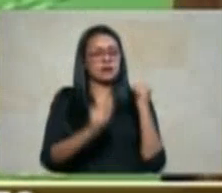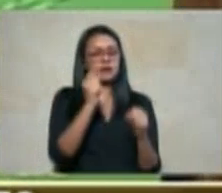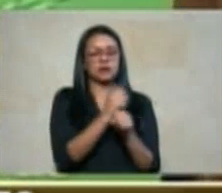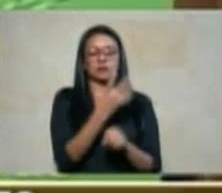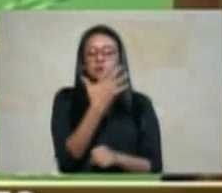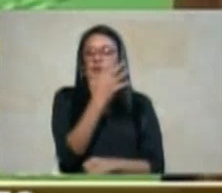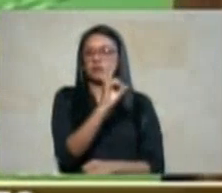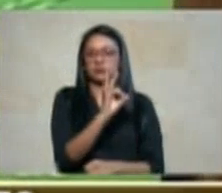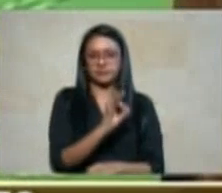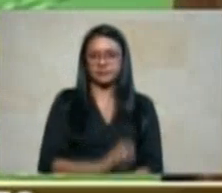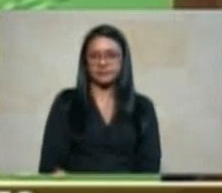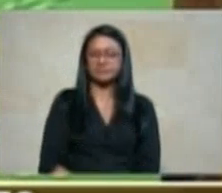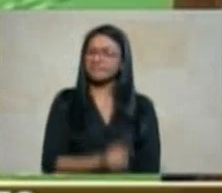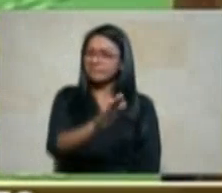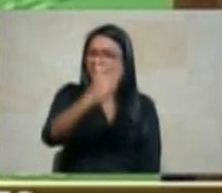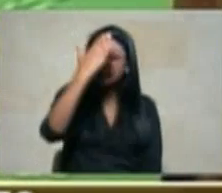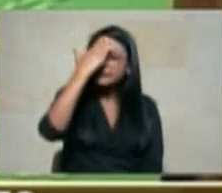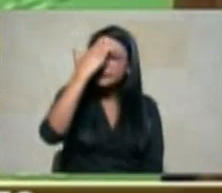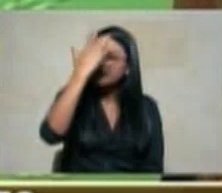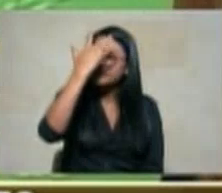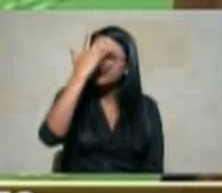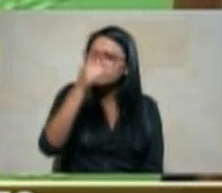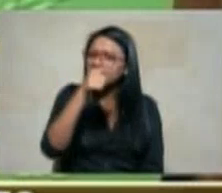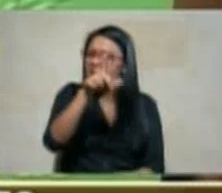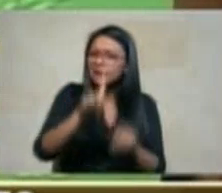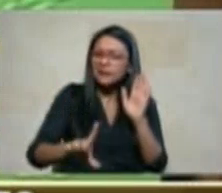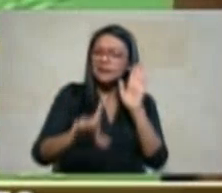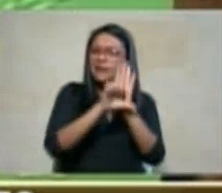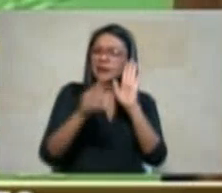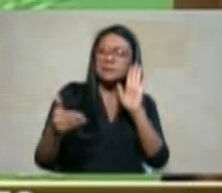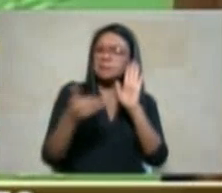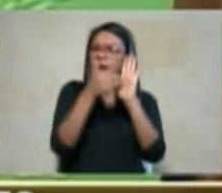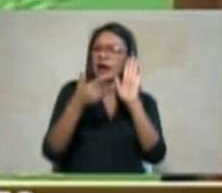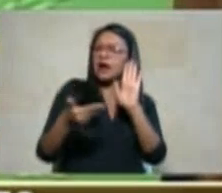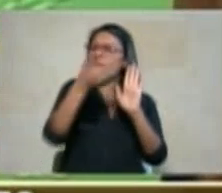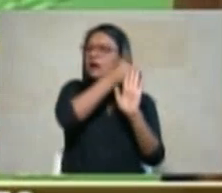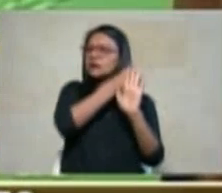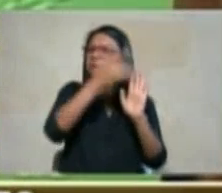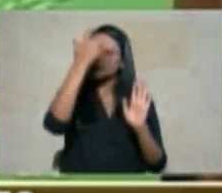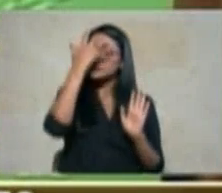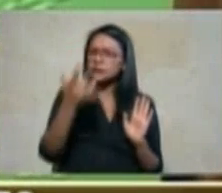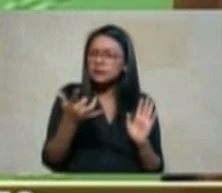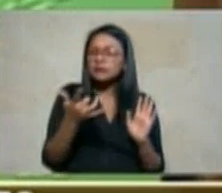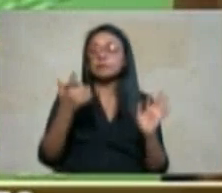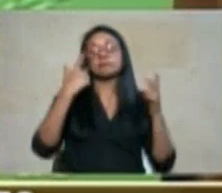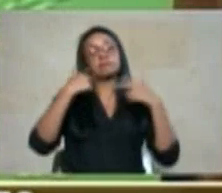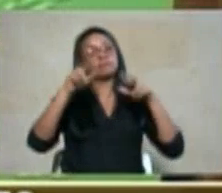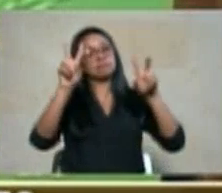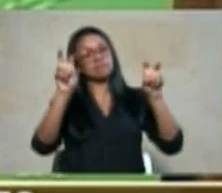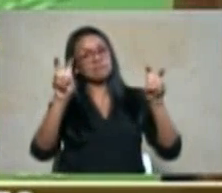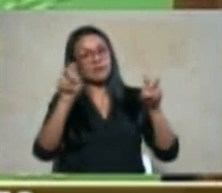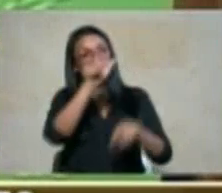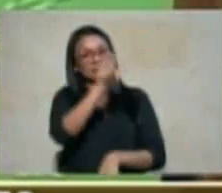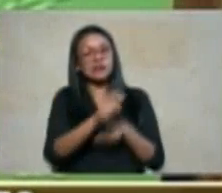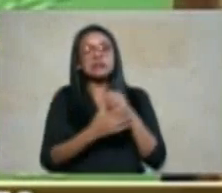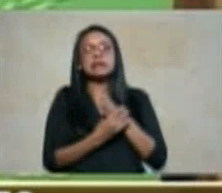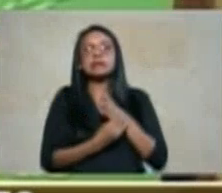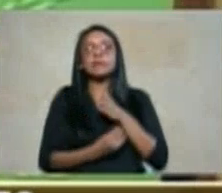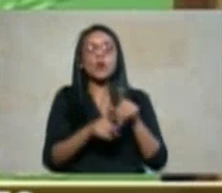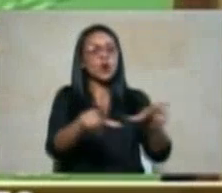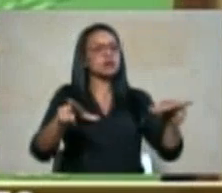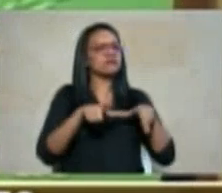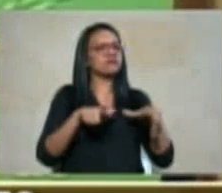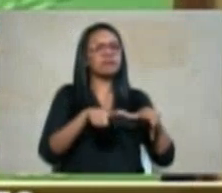50. ¿Y sabe usted por qué atacaban esa ley en ese entonces? Porque supuestamente los pobres tenían mucha